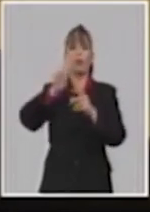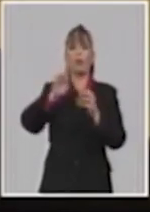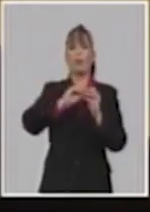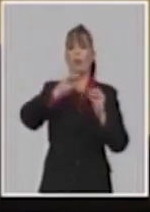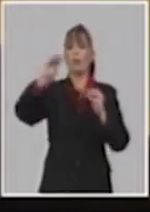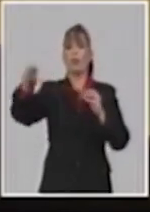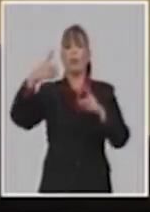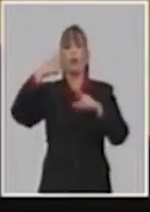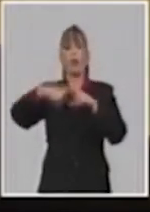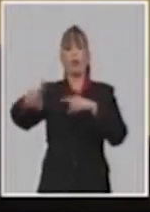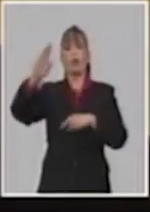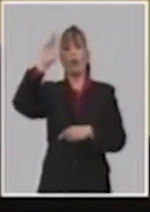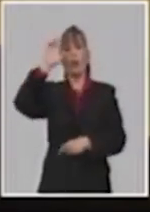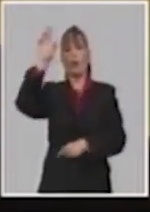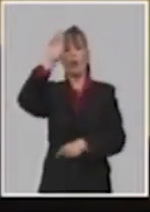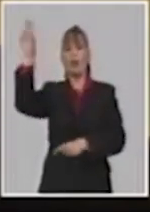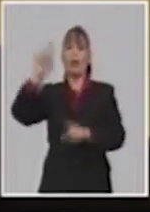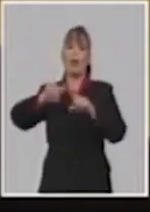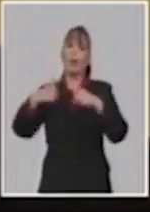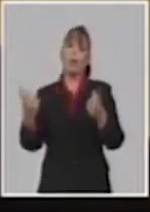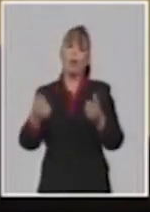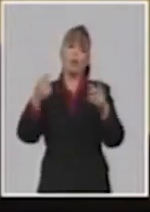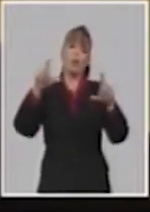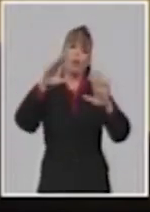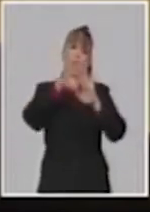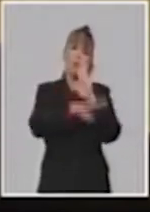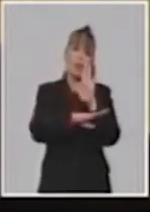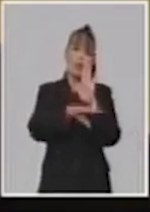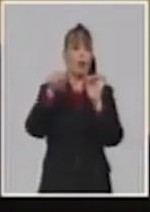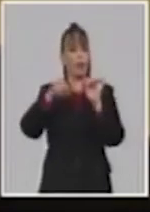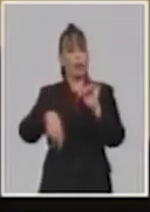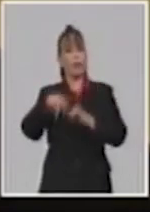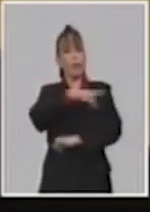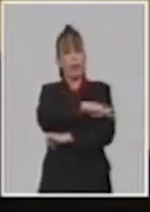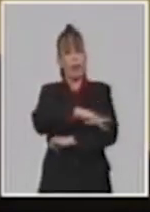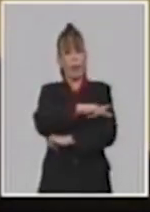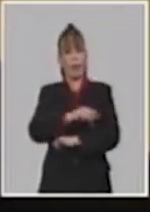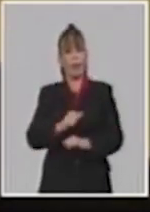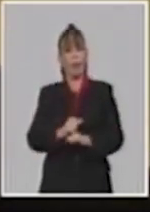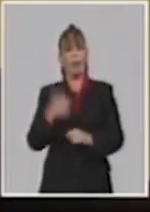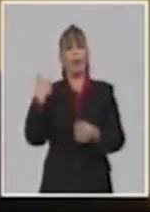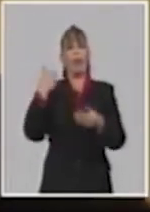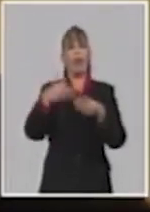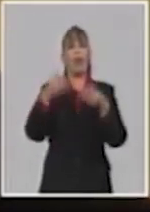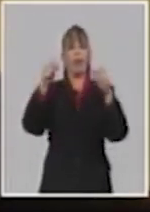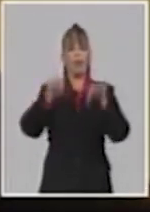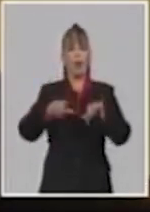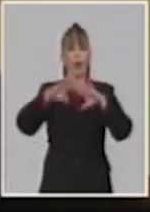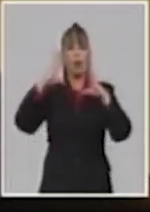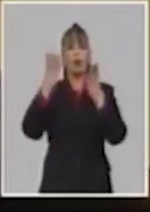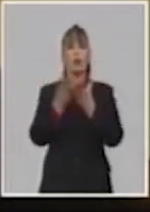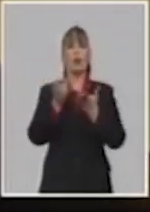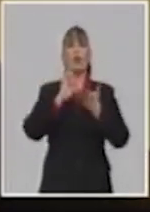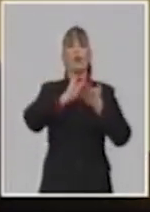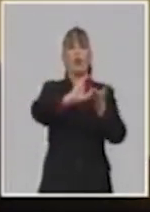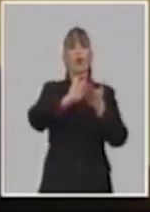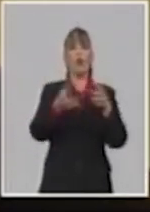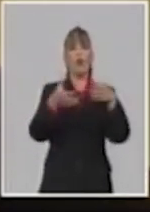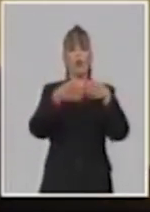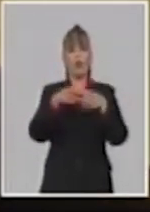requerimientos establecidos en los protocolos de este país. Creemos que hasta la fecha los colaboradores se